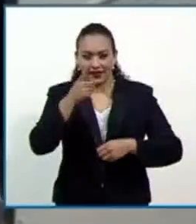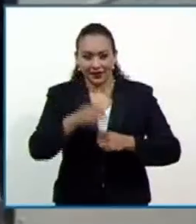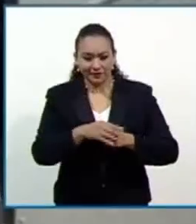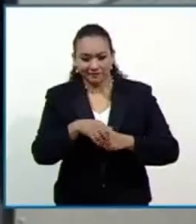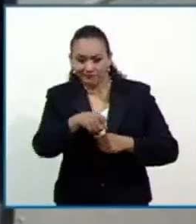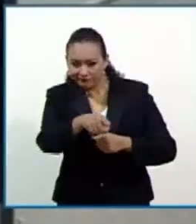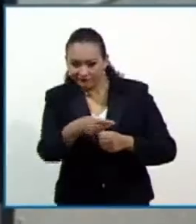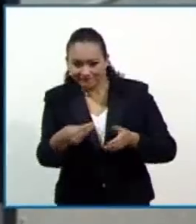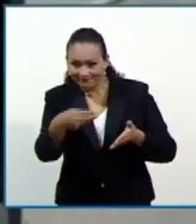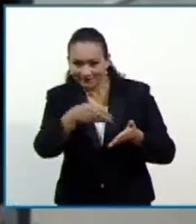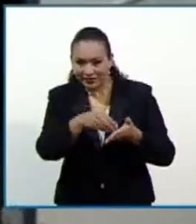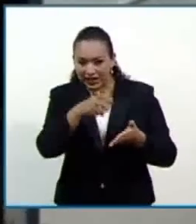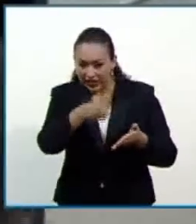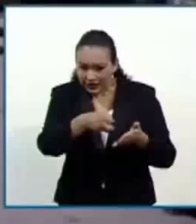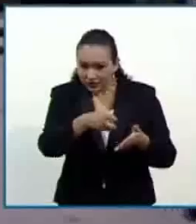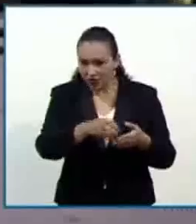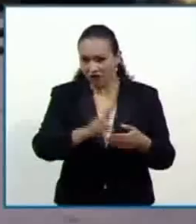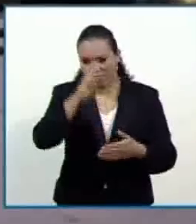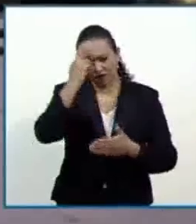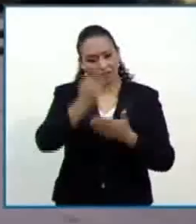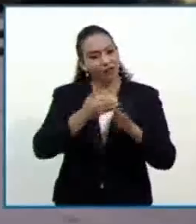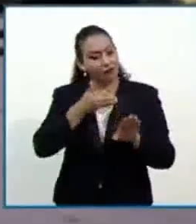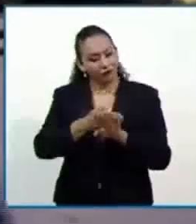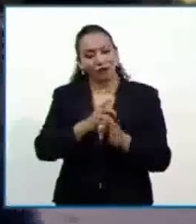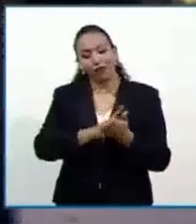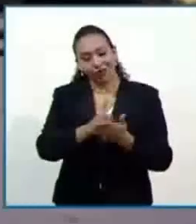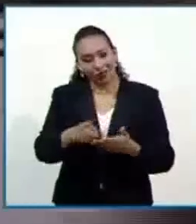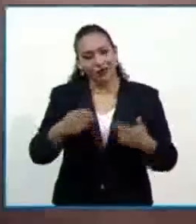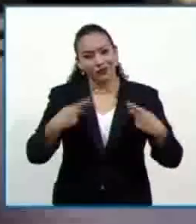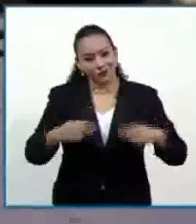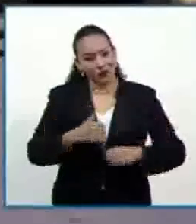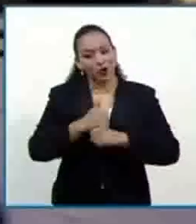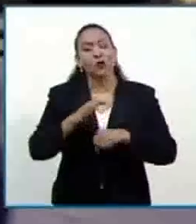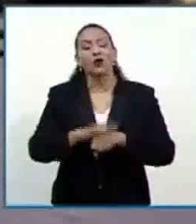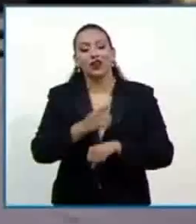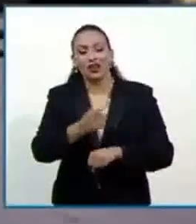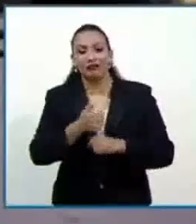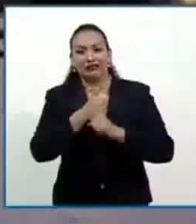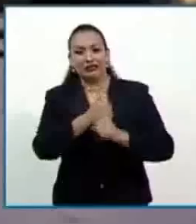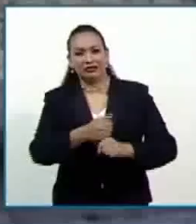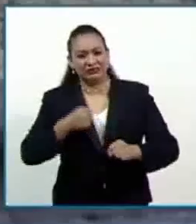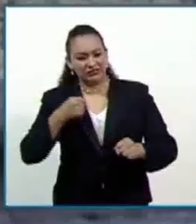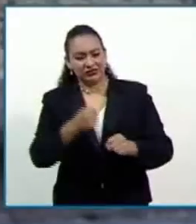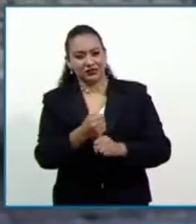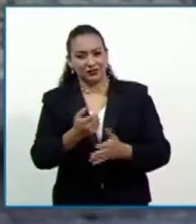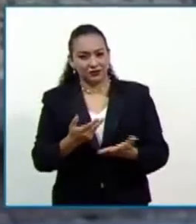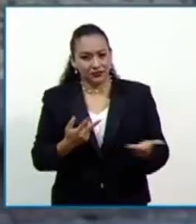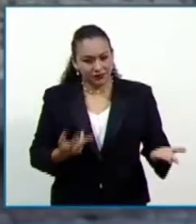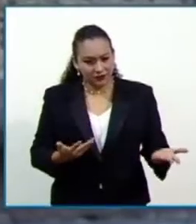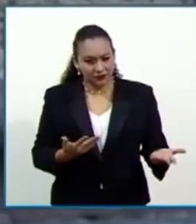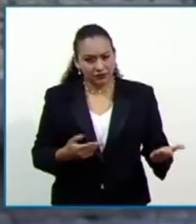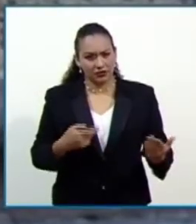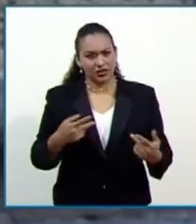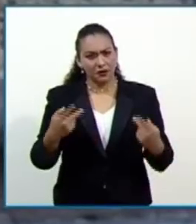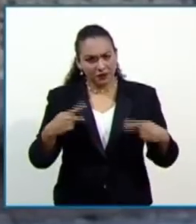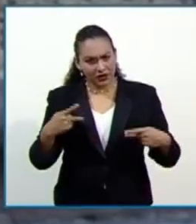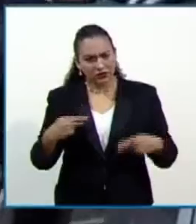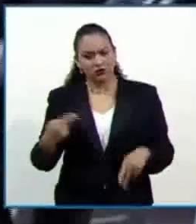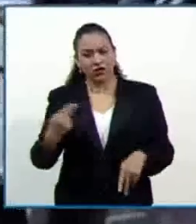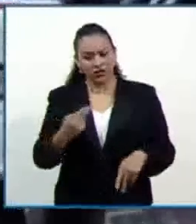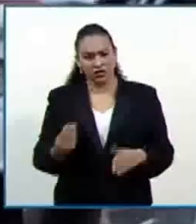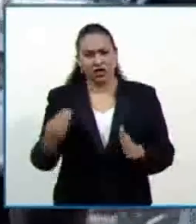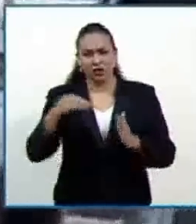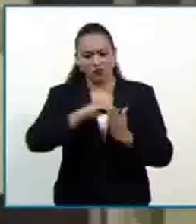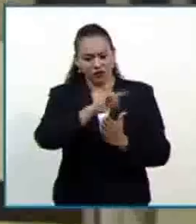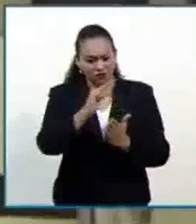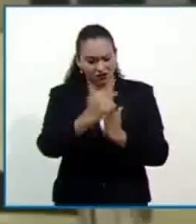omisión no solo constituye una vulneración de los derechos de las víctimas de tortura, sino que también vulnera el derecho de la sociedad de contar con